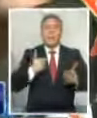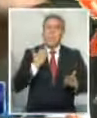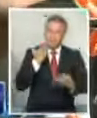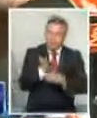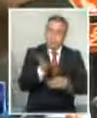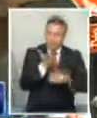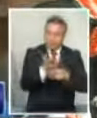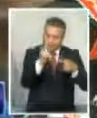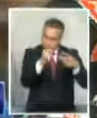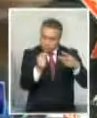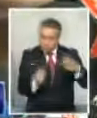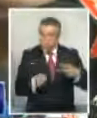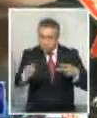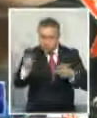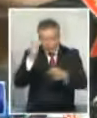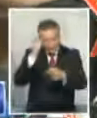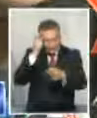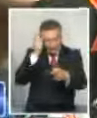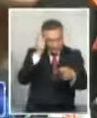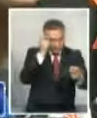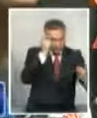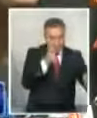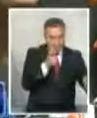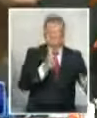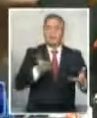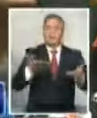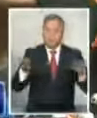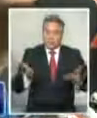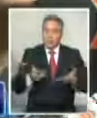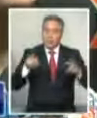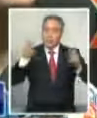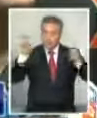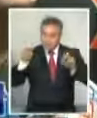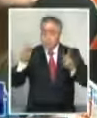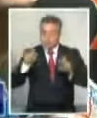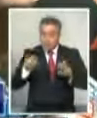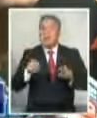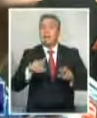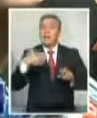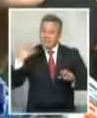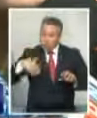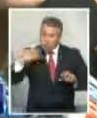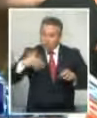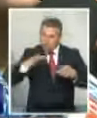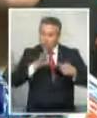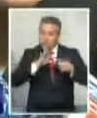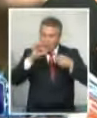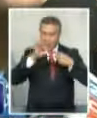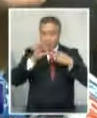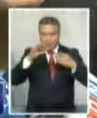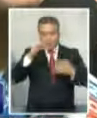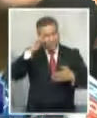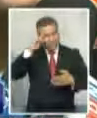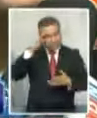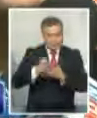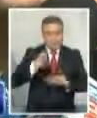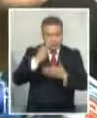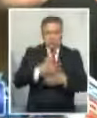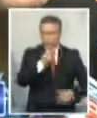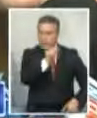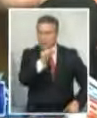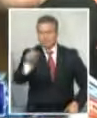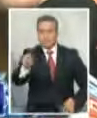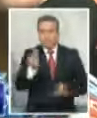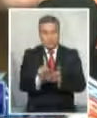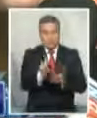las chicas, es decir, en el espacio de decisión, en los temas en los cuales realmente va a ser relevante finalmente la decisión de estos mismos diputados, que